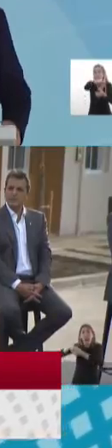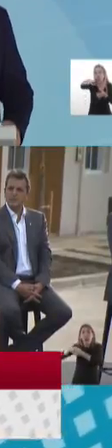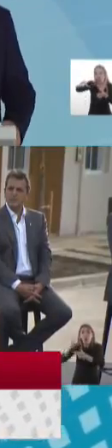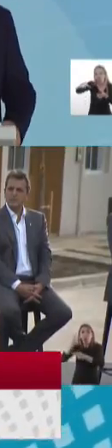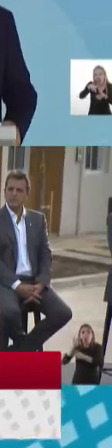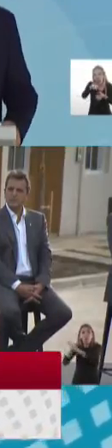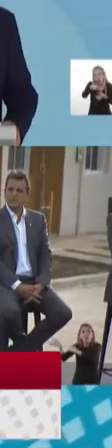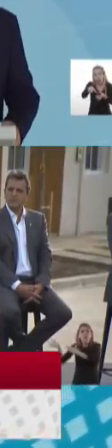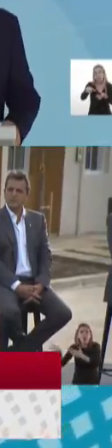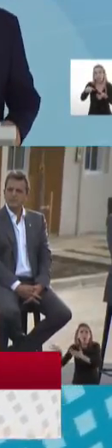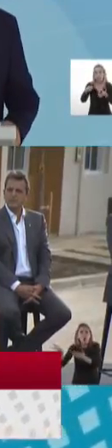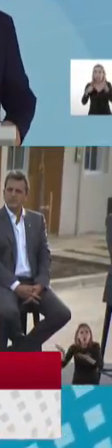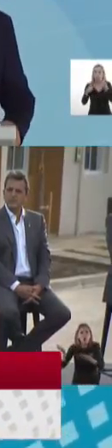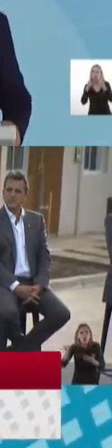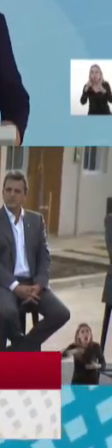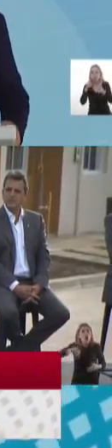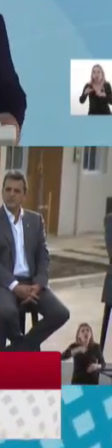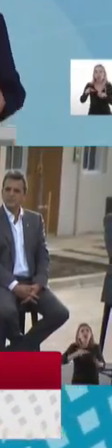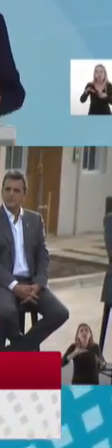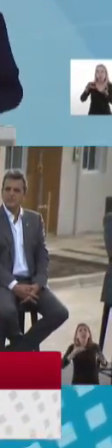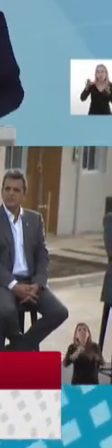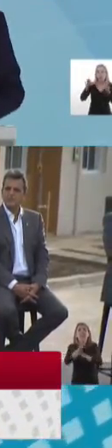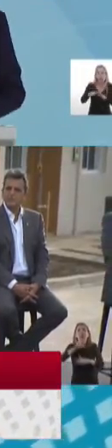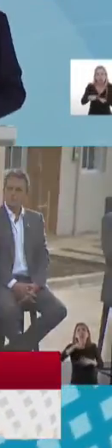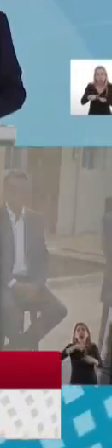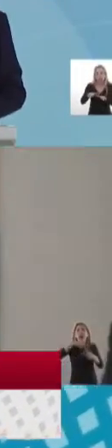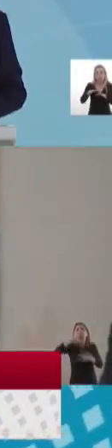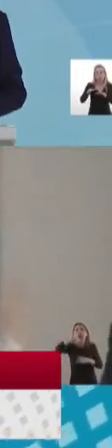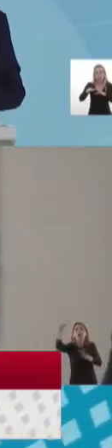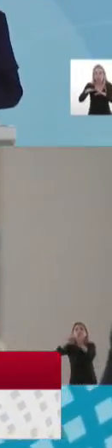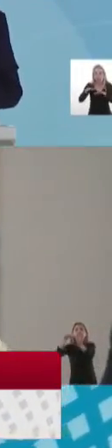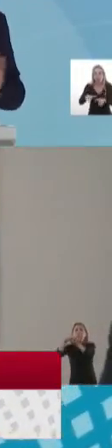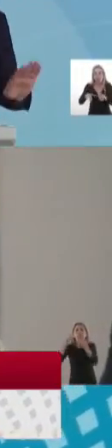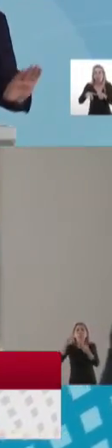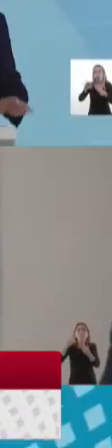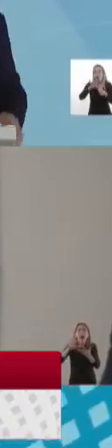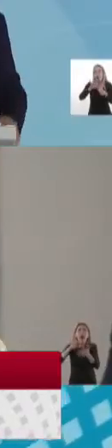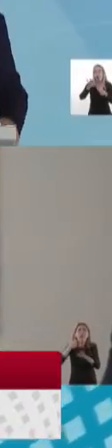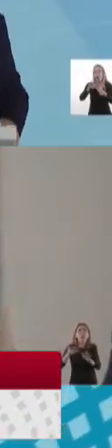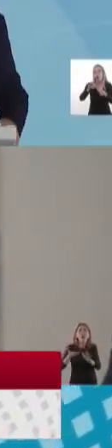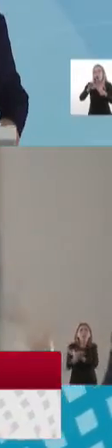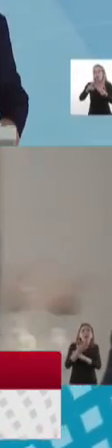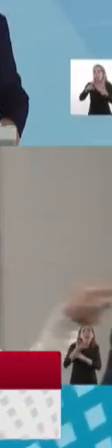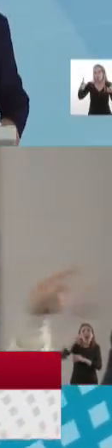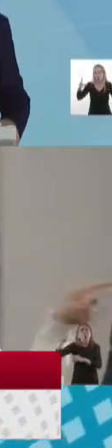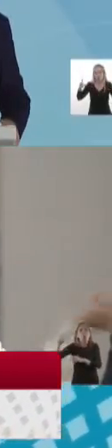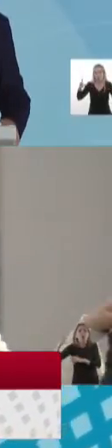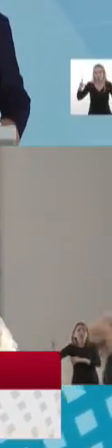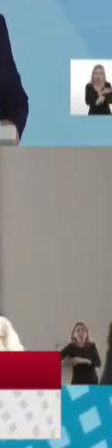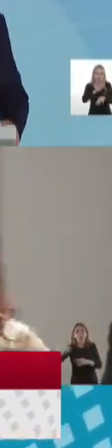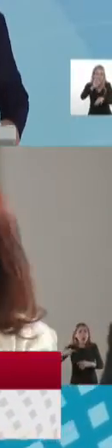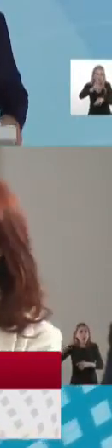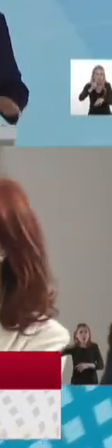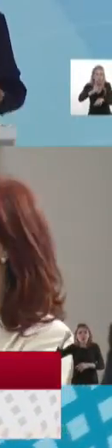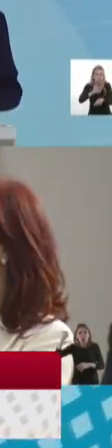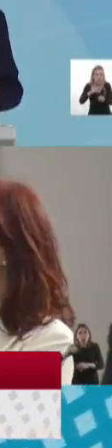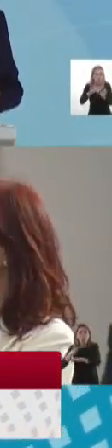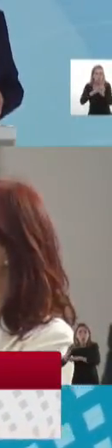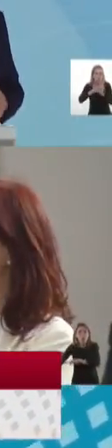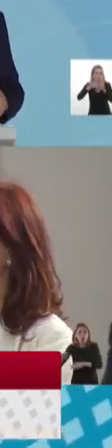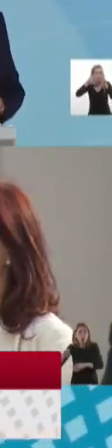alcanza nunca el nivel de contundencia real que alcanza el voto y muchas veces nos comemos nuestras propias